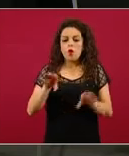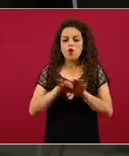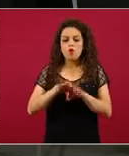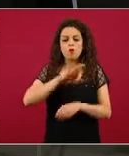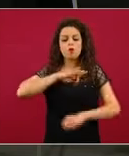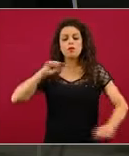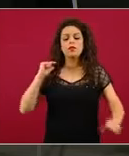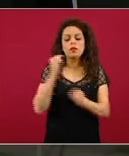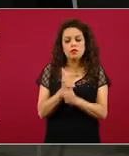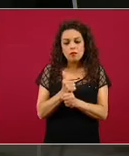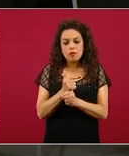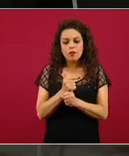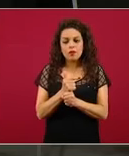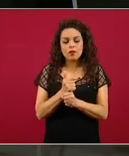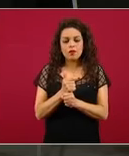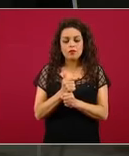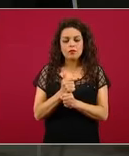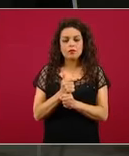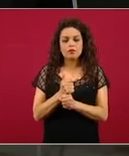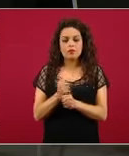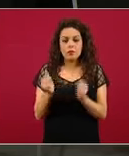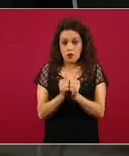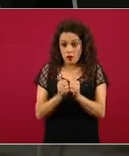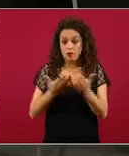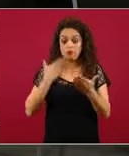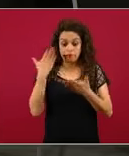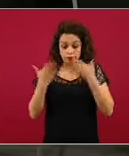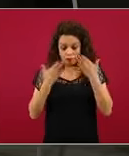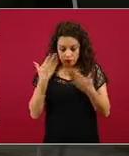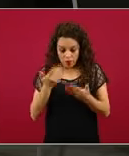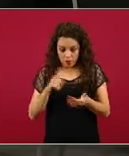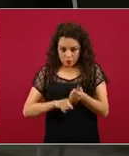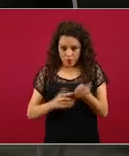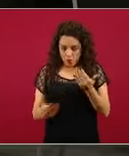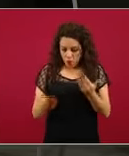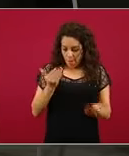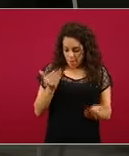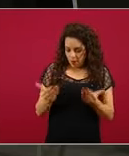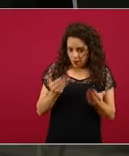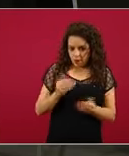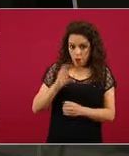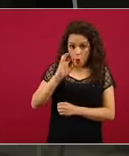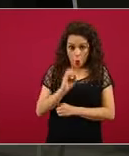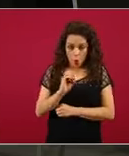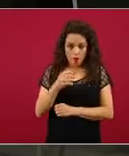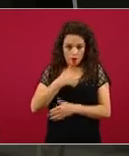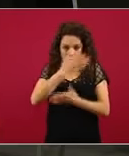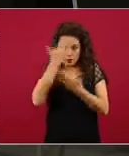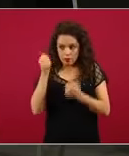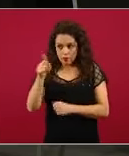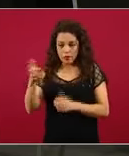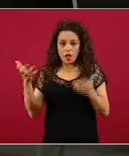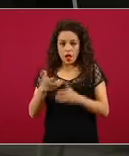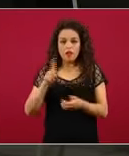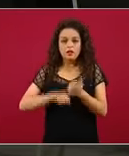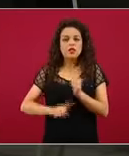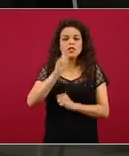cuenta en estudios comparativos, o no sé si hicieran algún tipo de